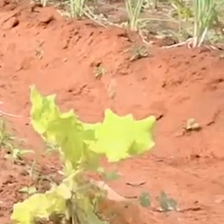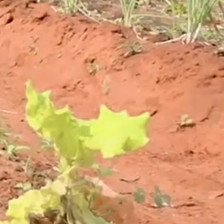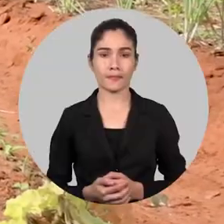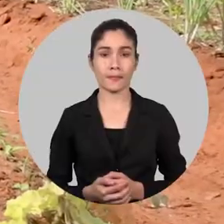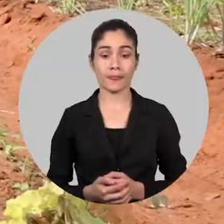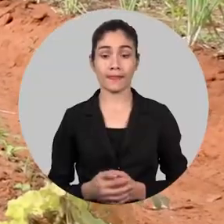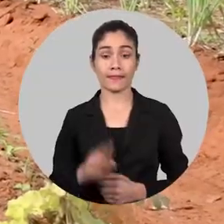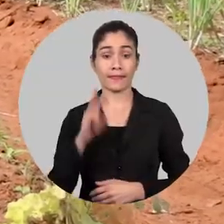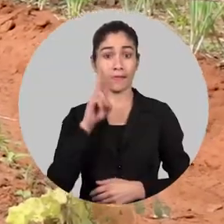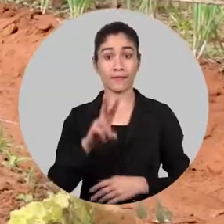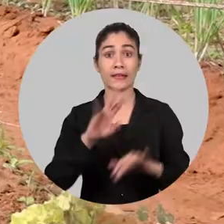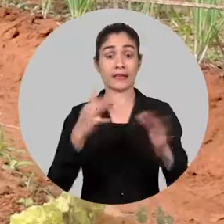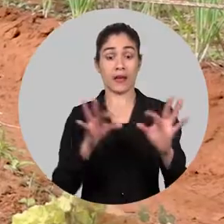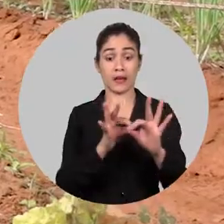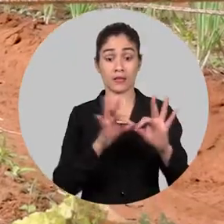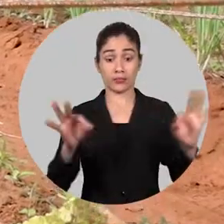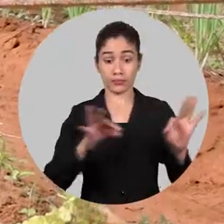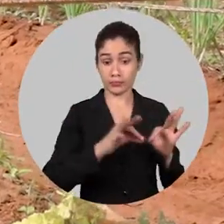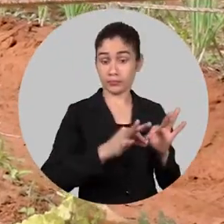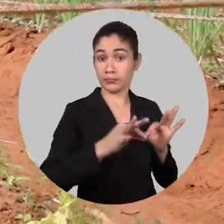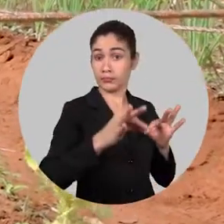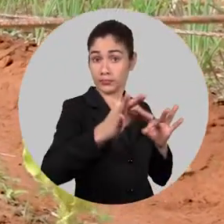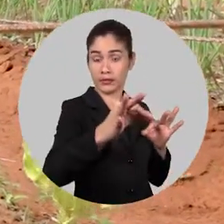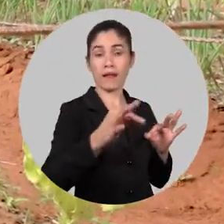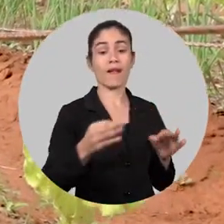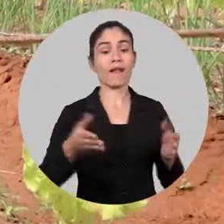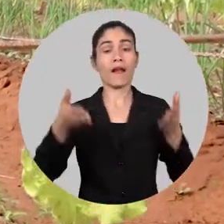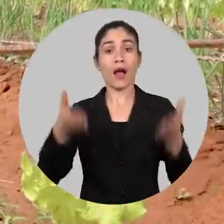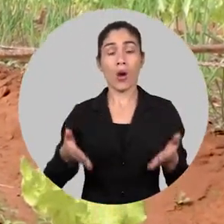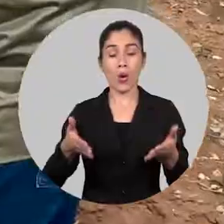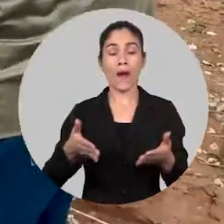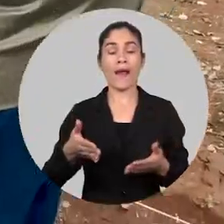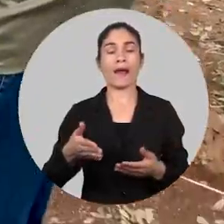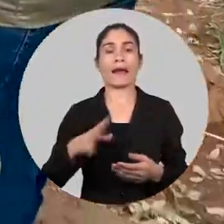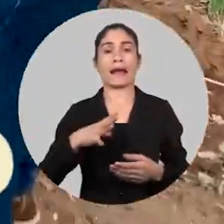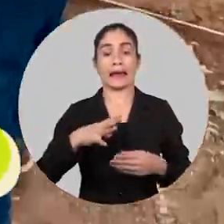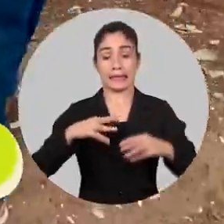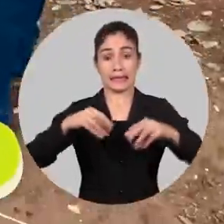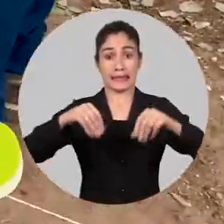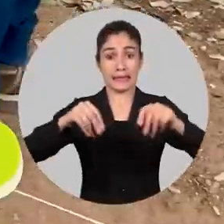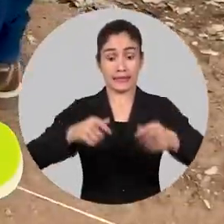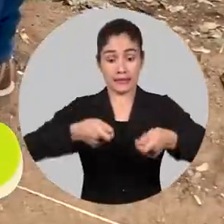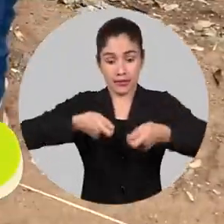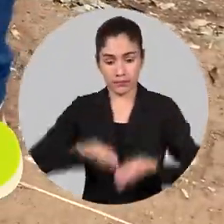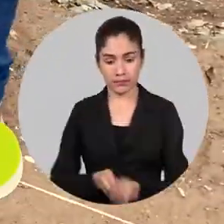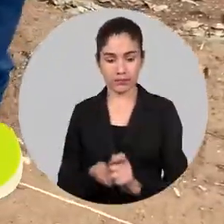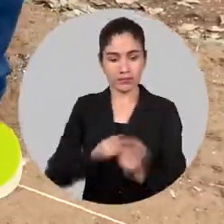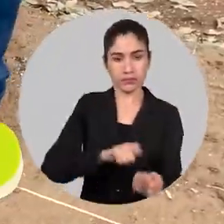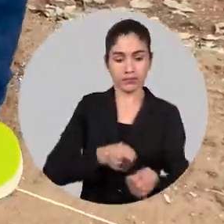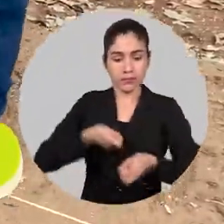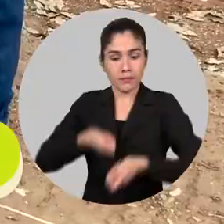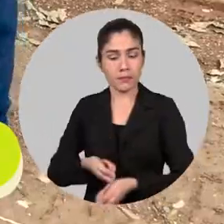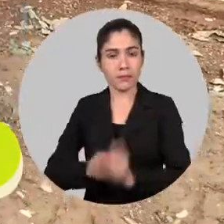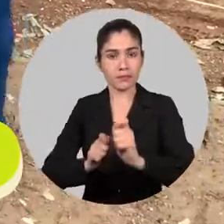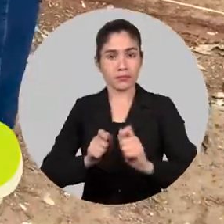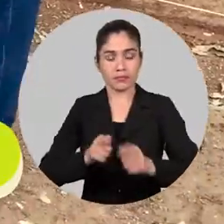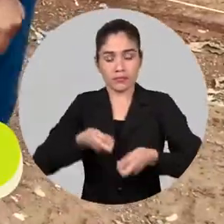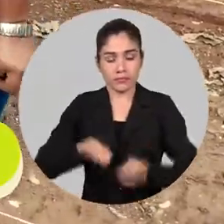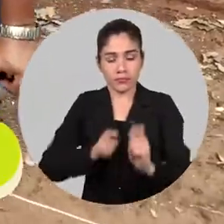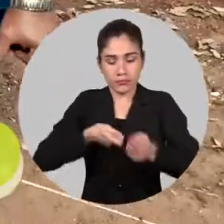Ya le como a ver las mediciones. Ahora vamos a remover. Y antes ya me voy a subir a ver posición, y antes ya está a